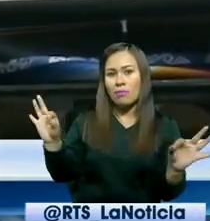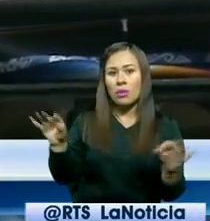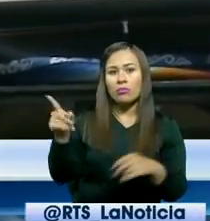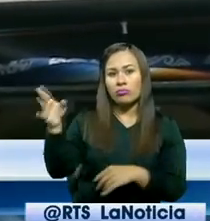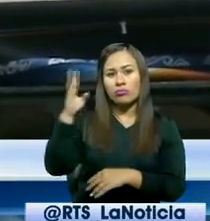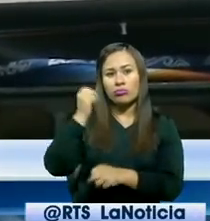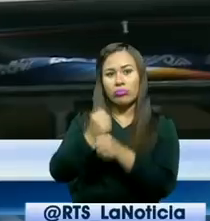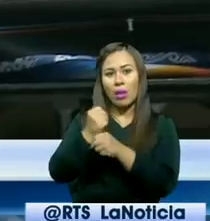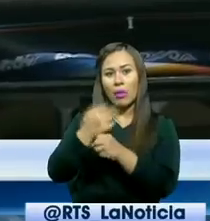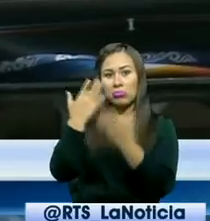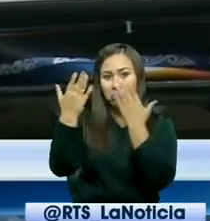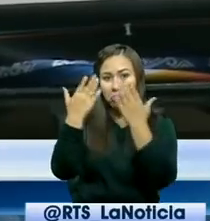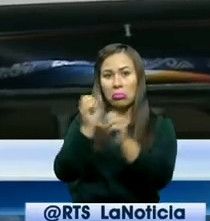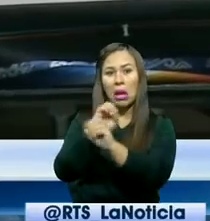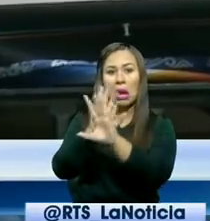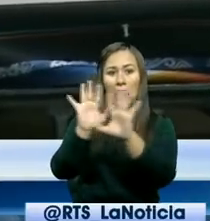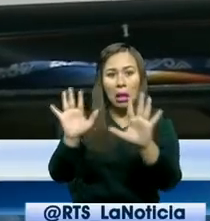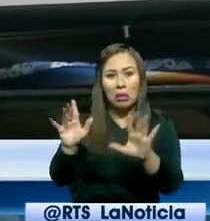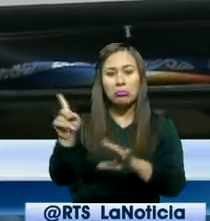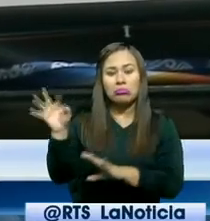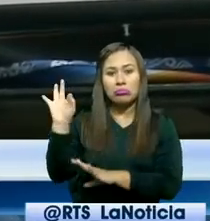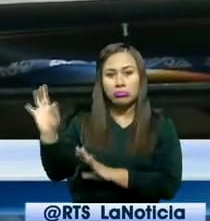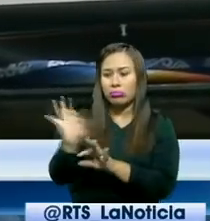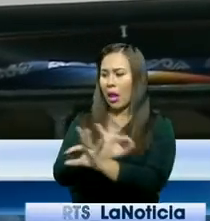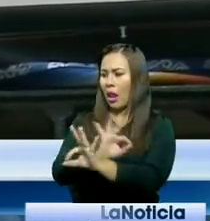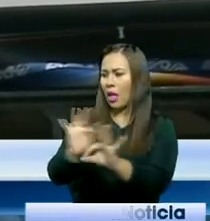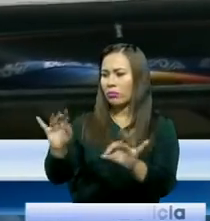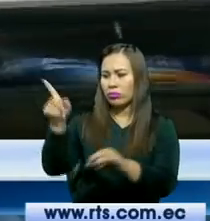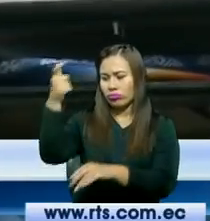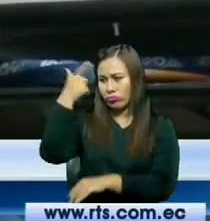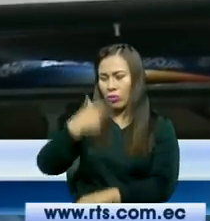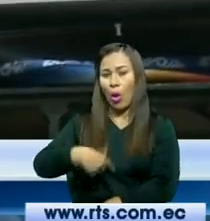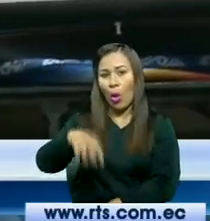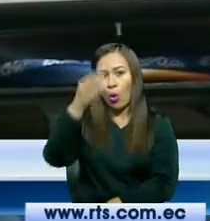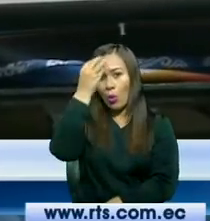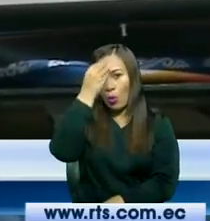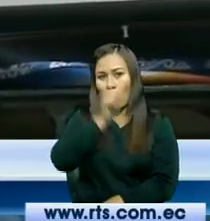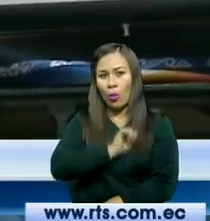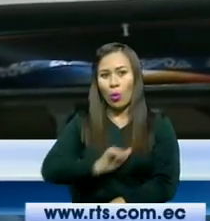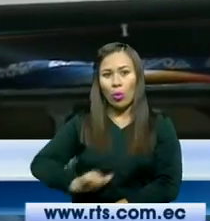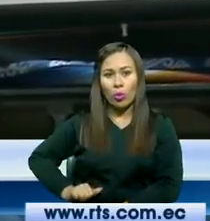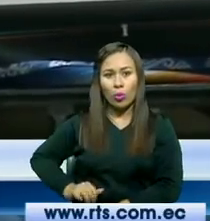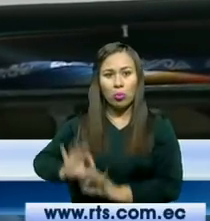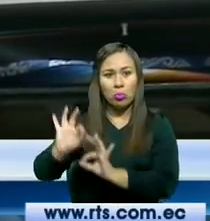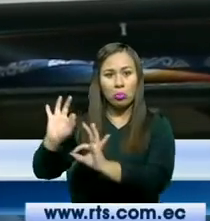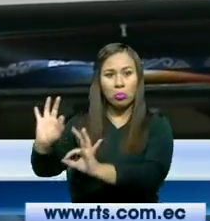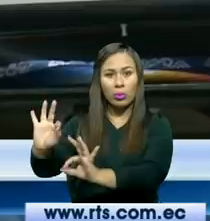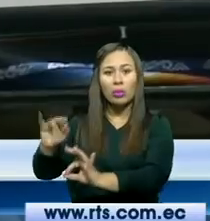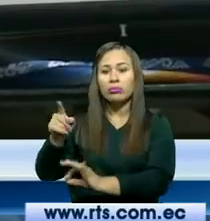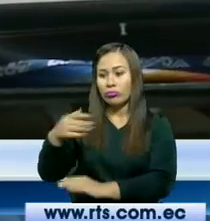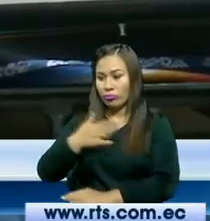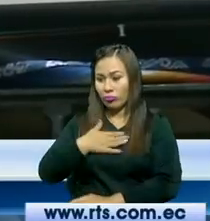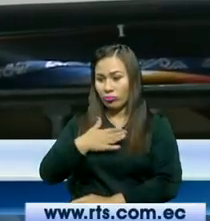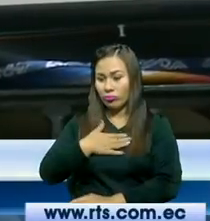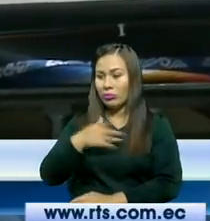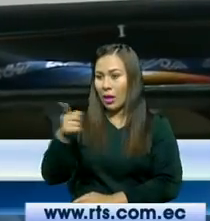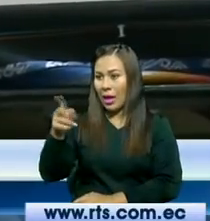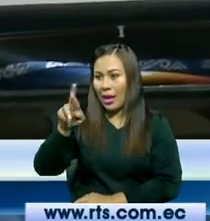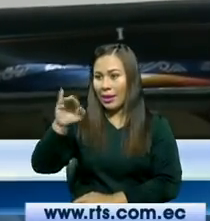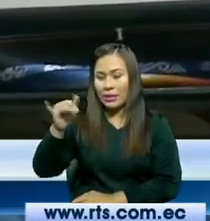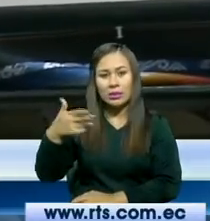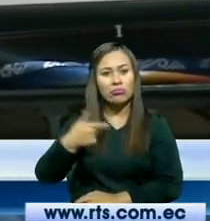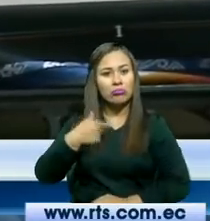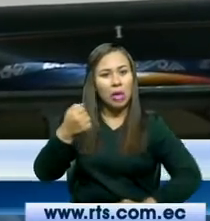actos, que sabemos de la pulcritud de sus intenciones. Tiene usted, compañero Richard Espinosa, todo